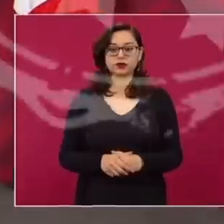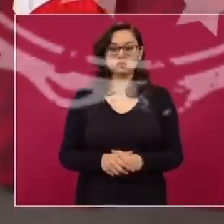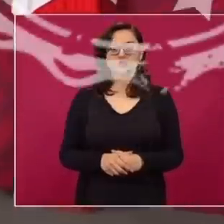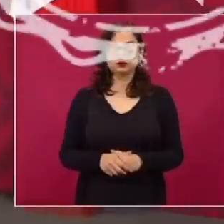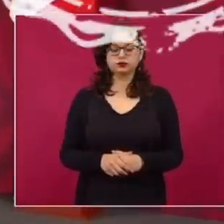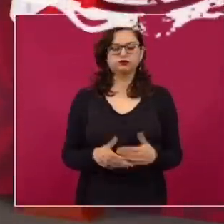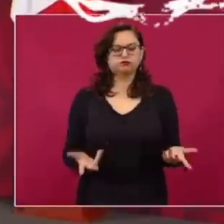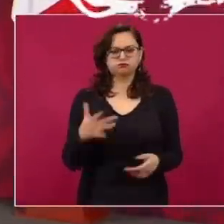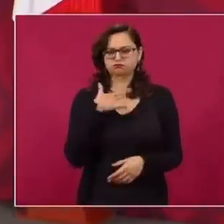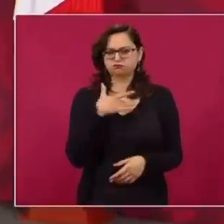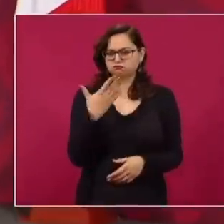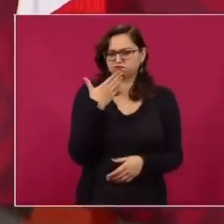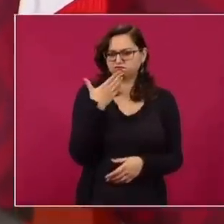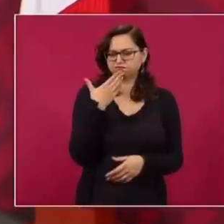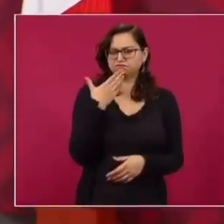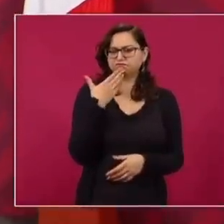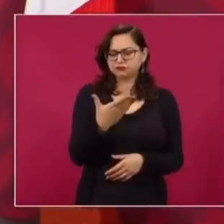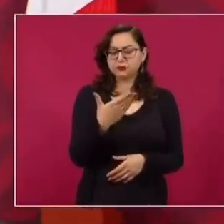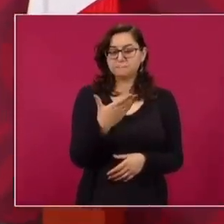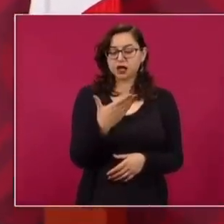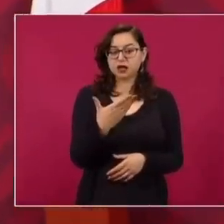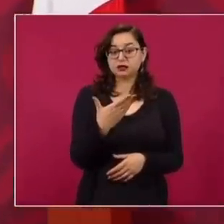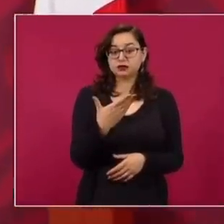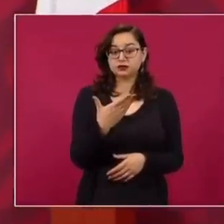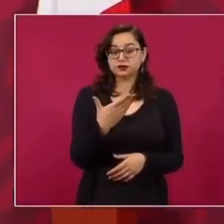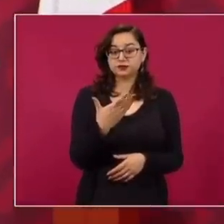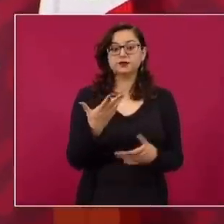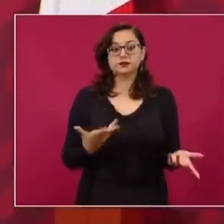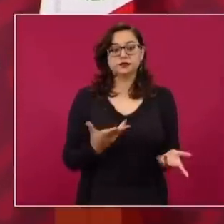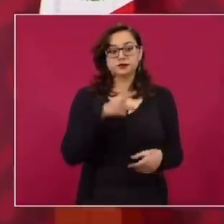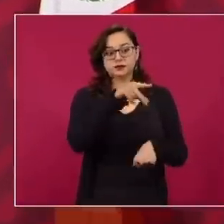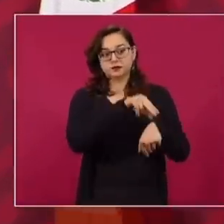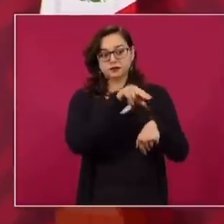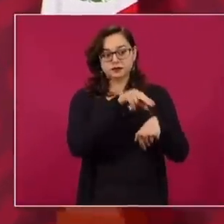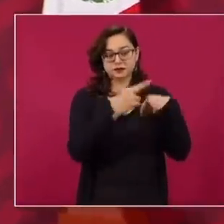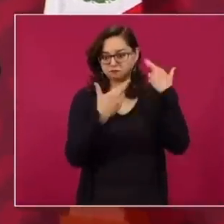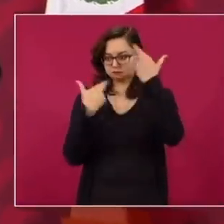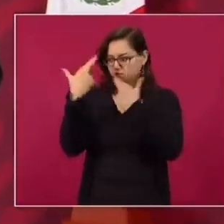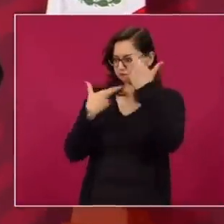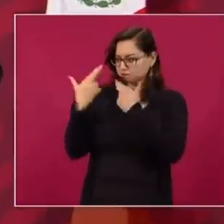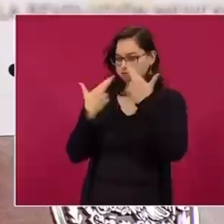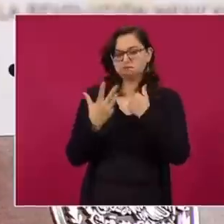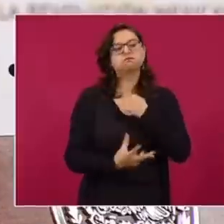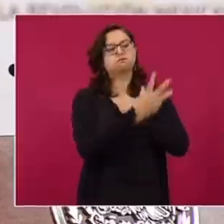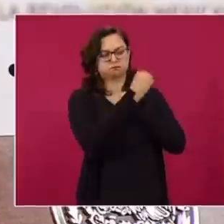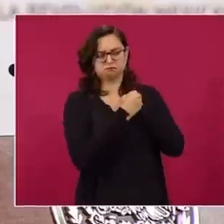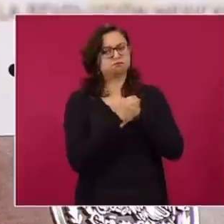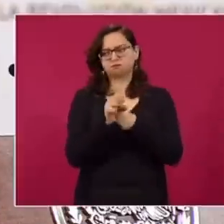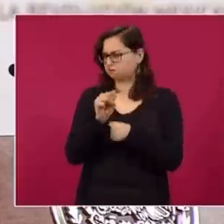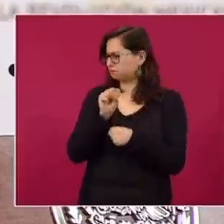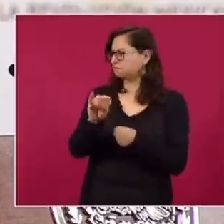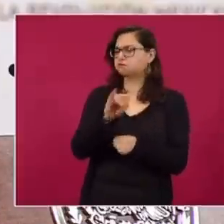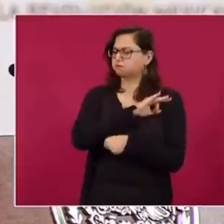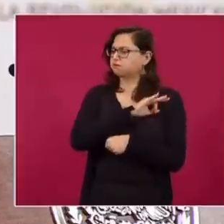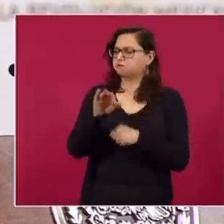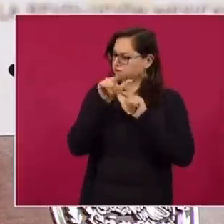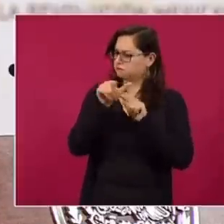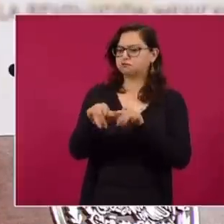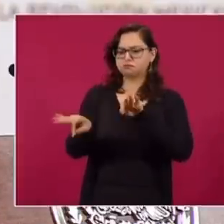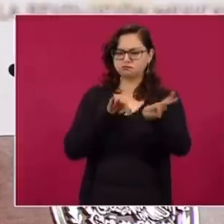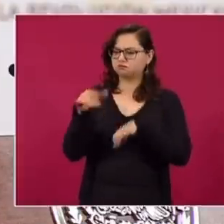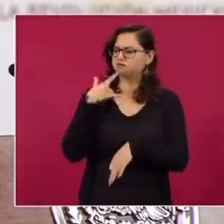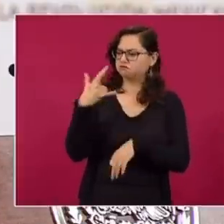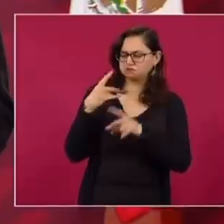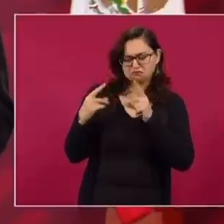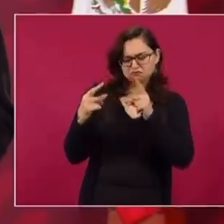Estoy muy bien, ya me dieron licencia para aplicarme a fondo, para seguir trabajando con intensidad